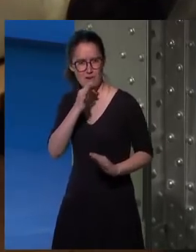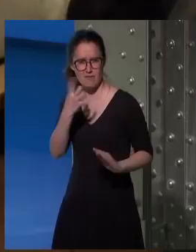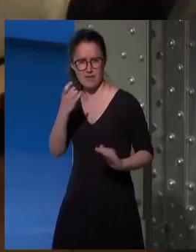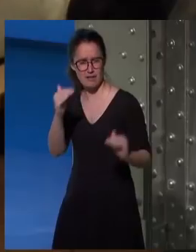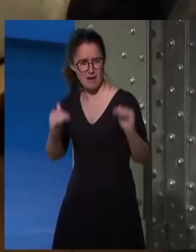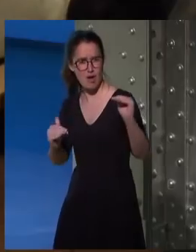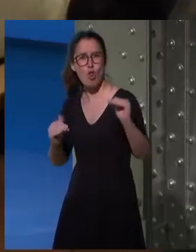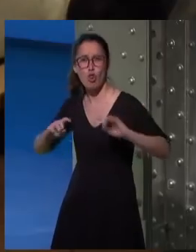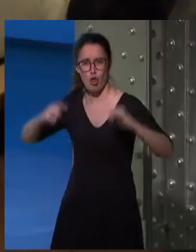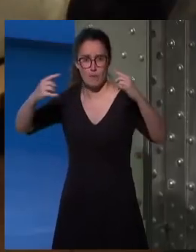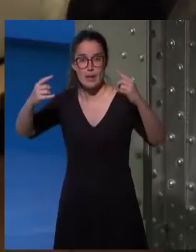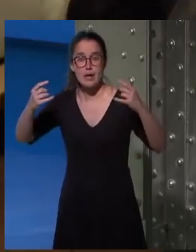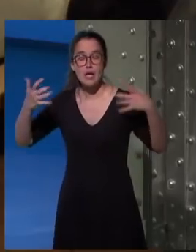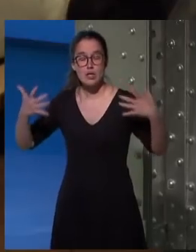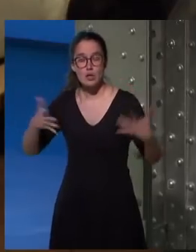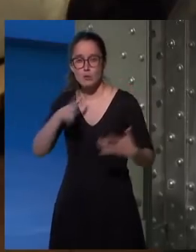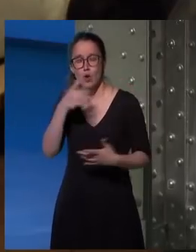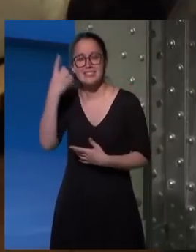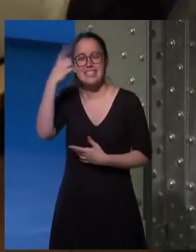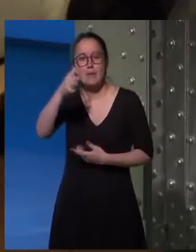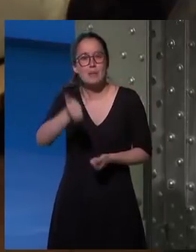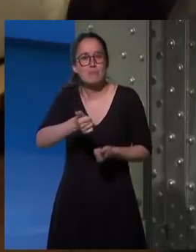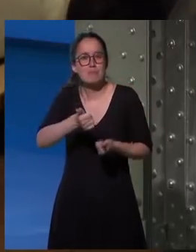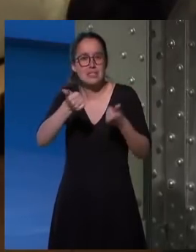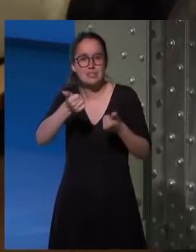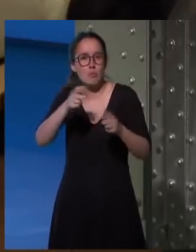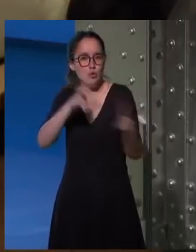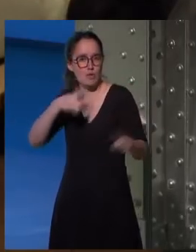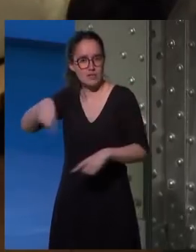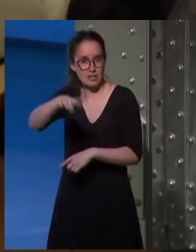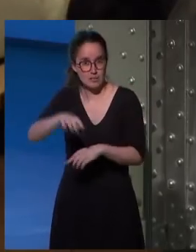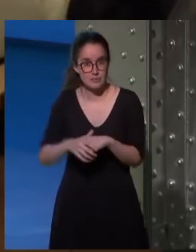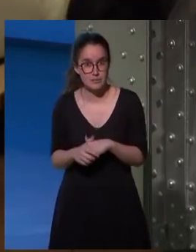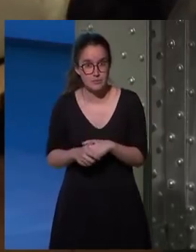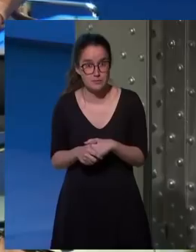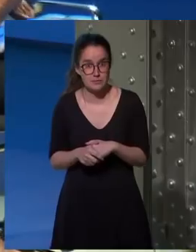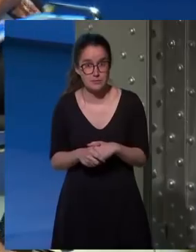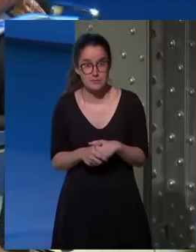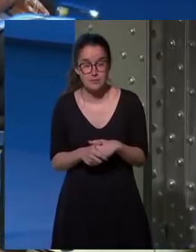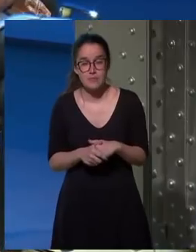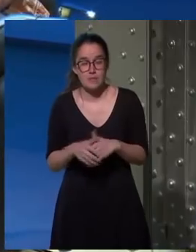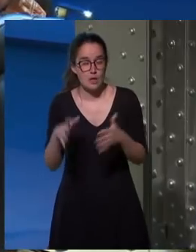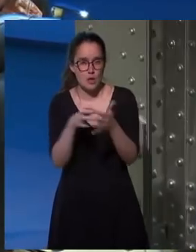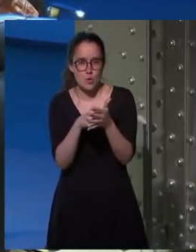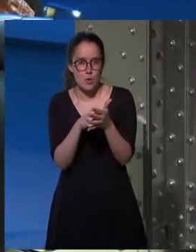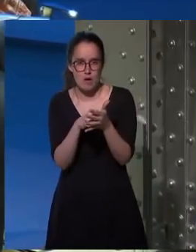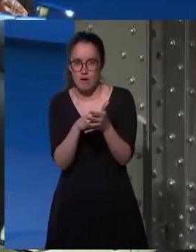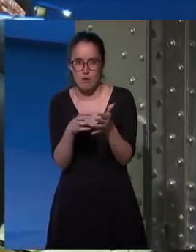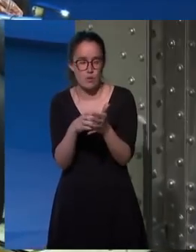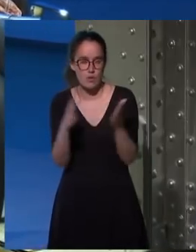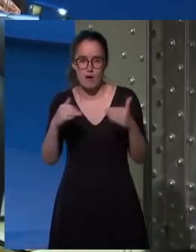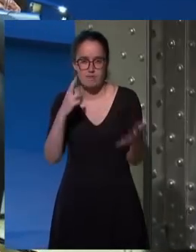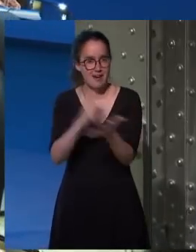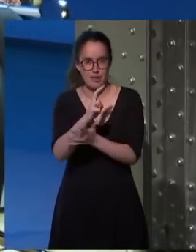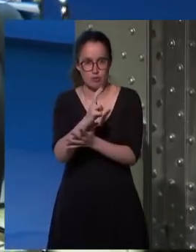muchísimo más camino por recorrer, ¿no? Entonces, por conocer un poquito más de vuestra visión. Sin duda es otro